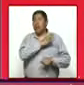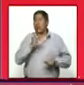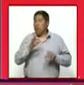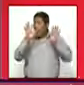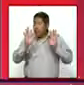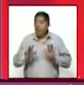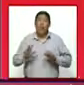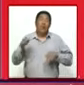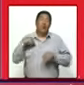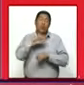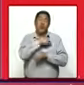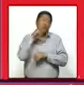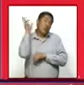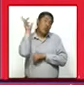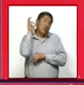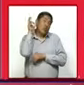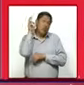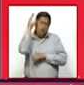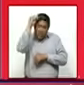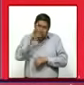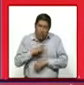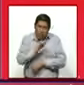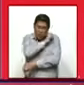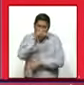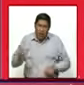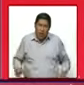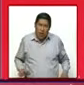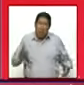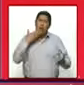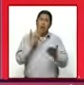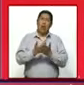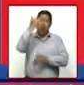ver, estamos ya escuchándolo, por favor, señor alcalde, muy buenas noches.